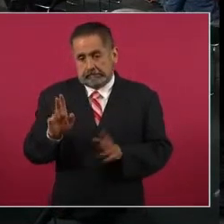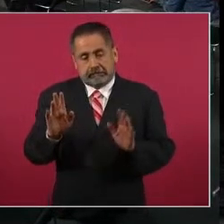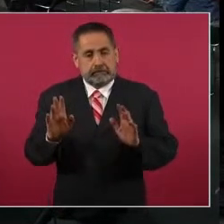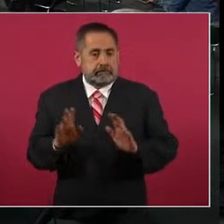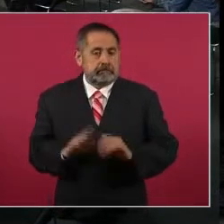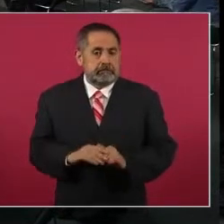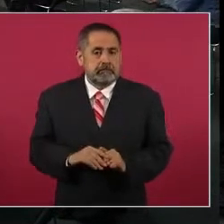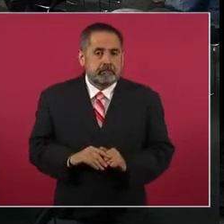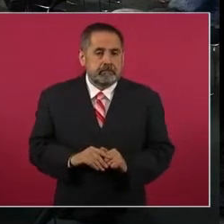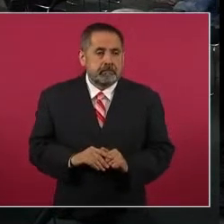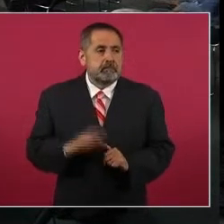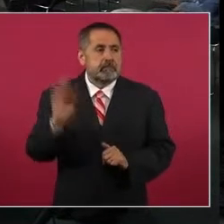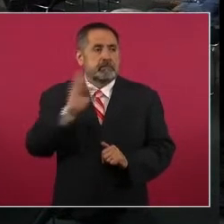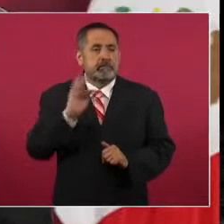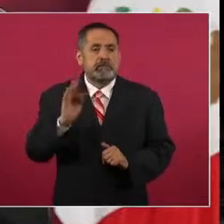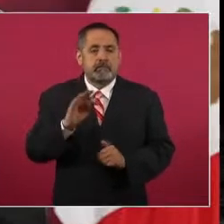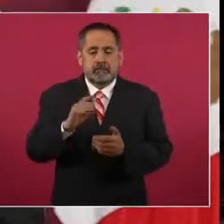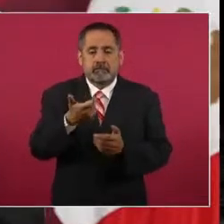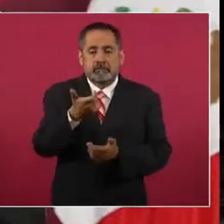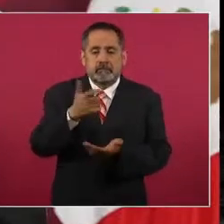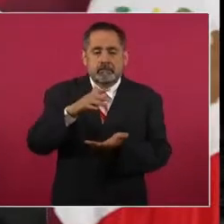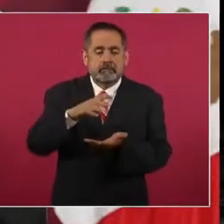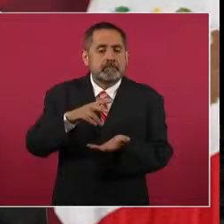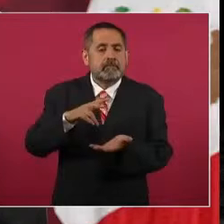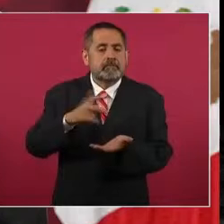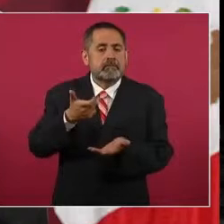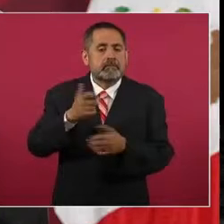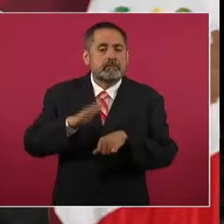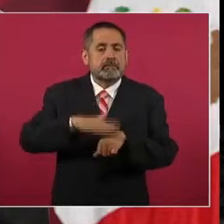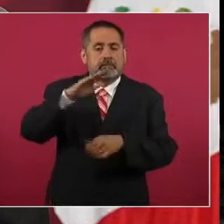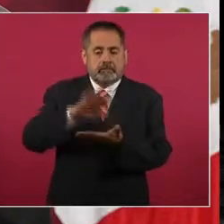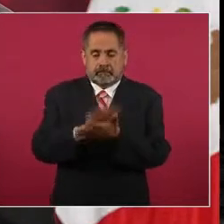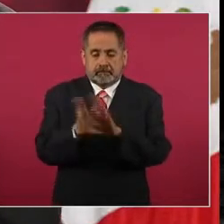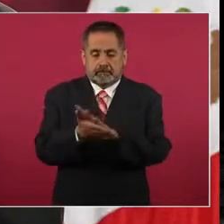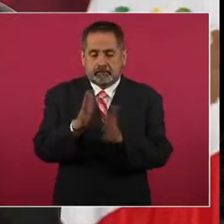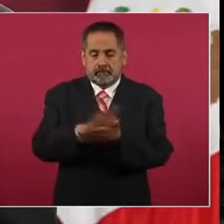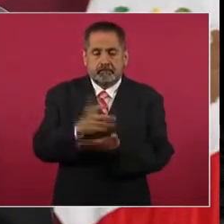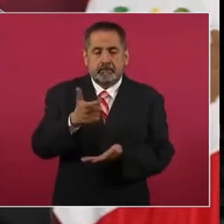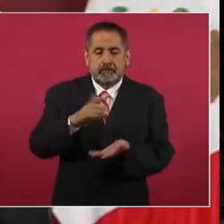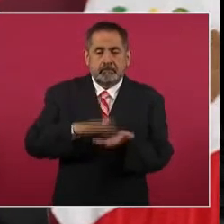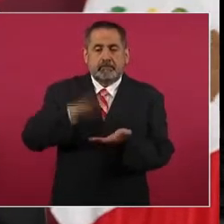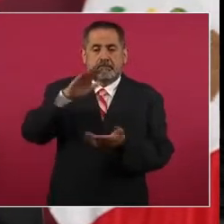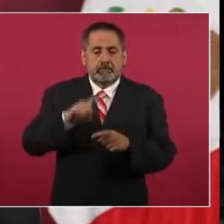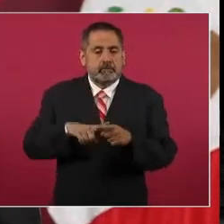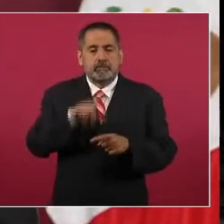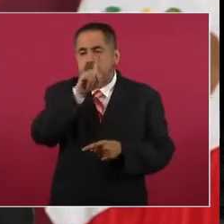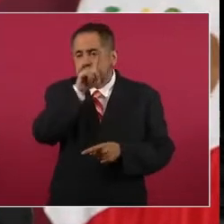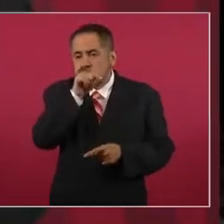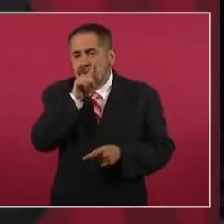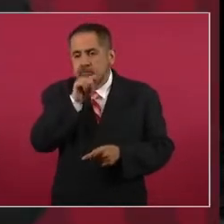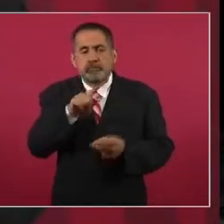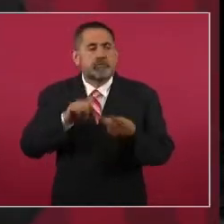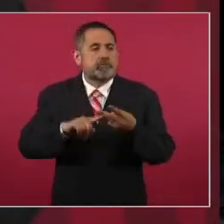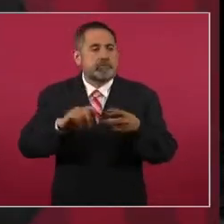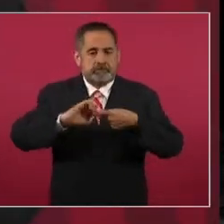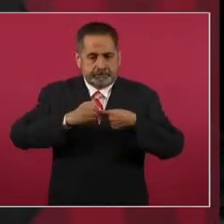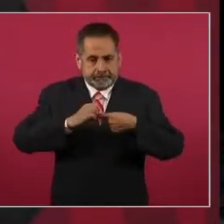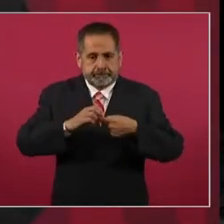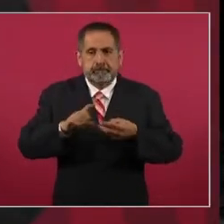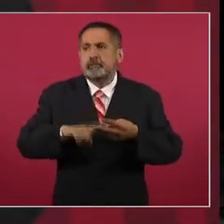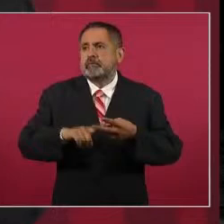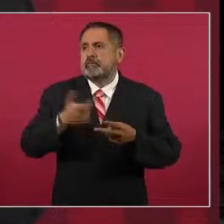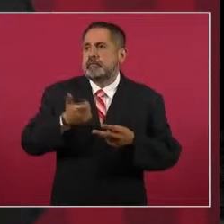y aumente el precio de la tortilla realmente preso el pollo se aumente el precio del frijol se aumente el